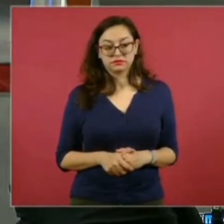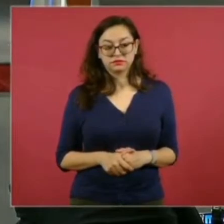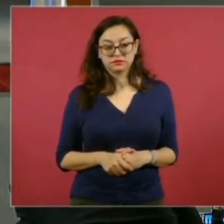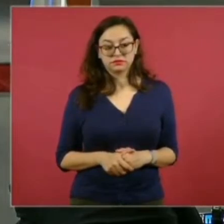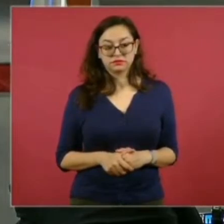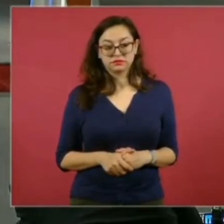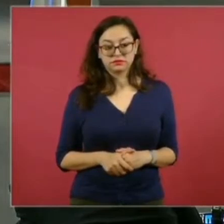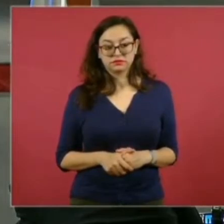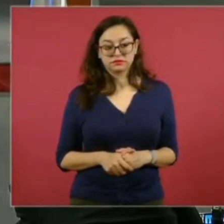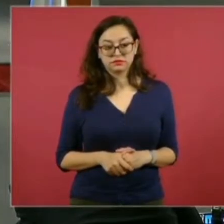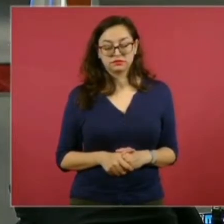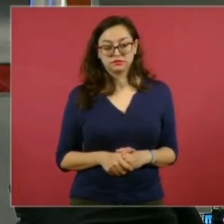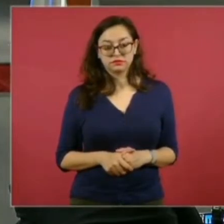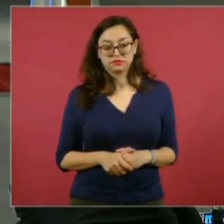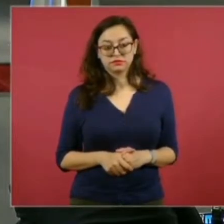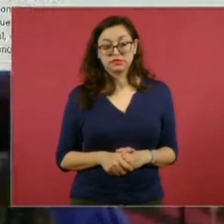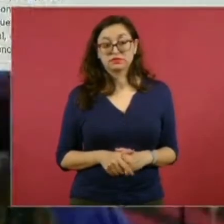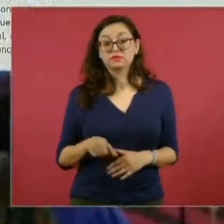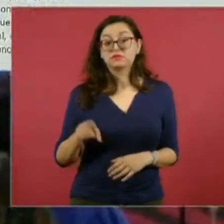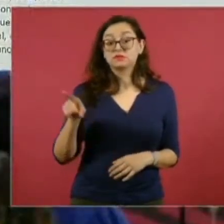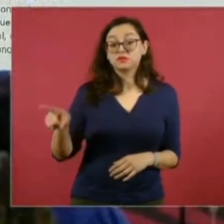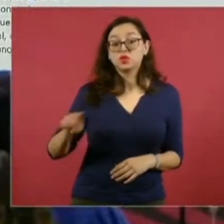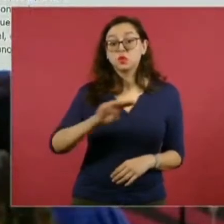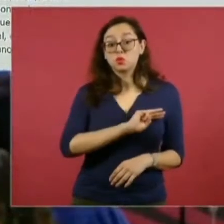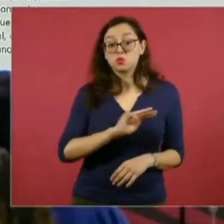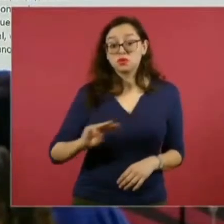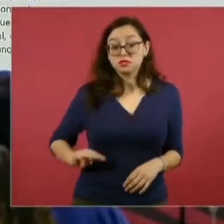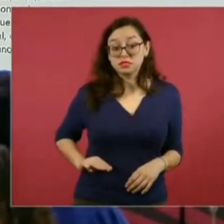que un departamento de policía municipal